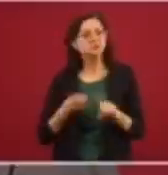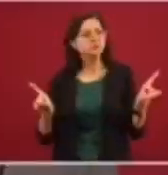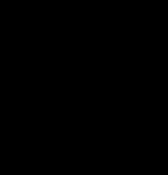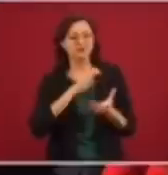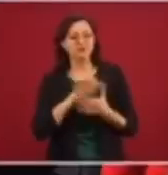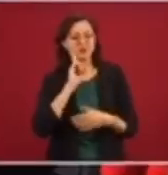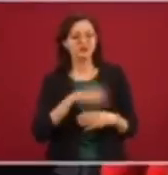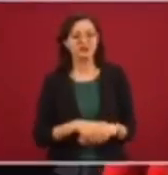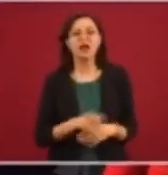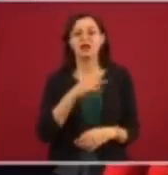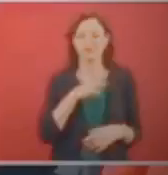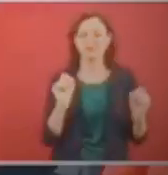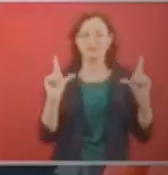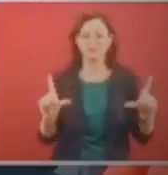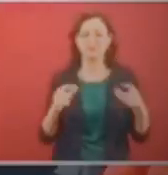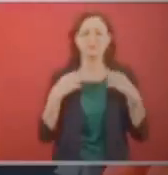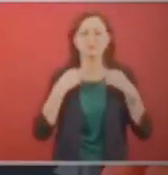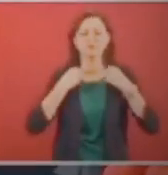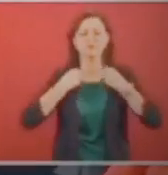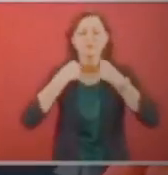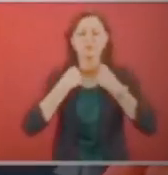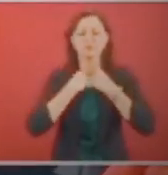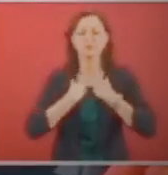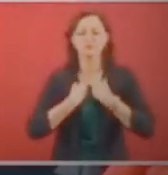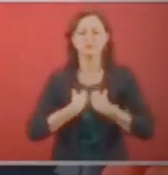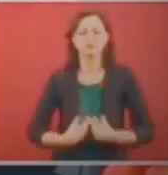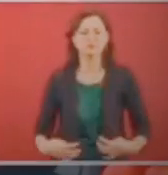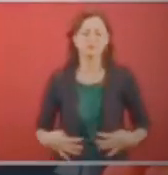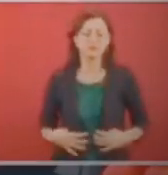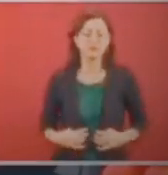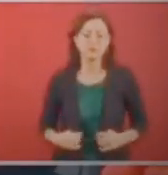tarde. Ahí está.